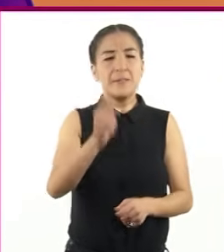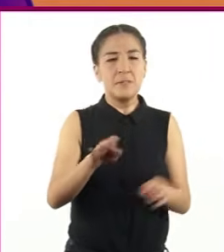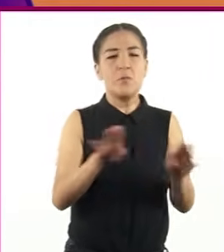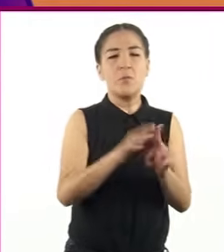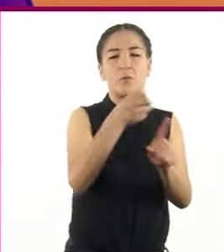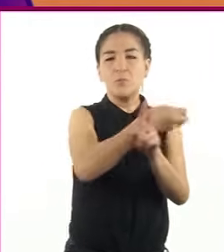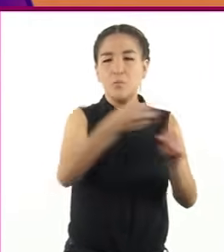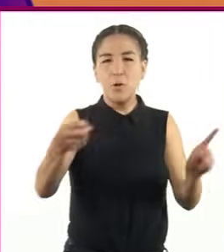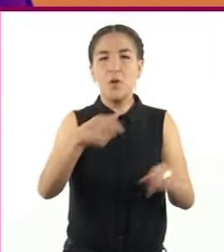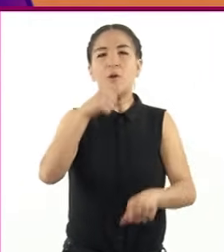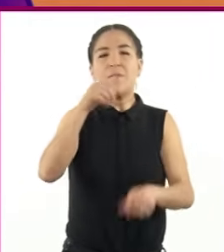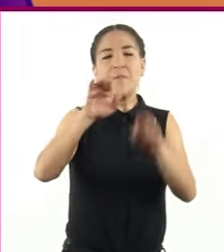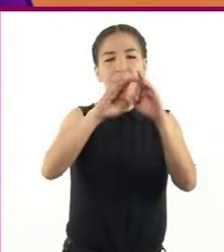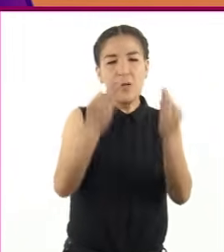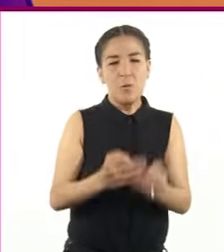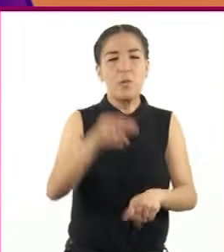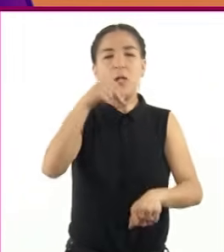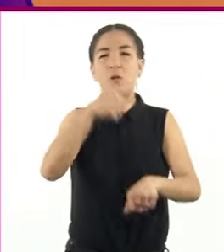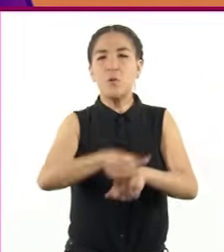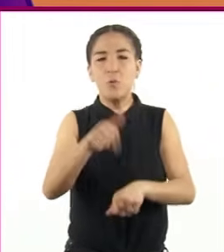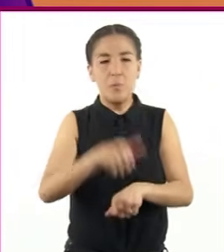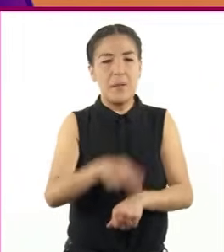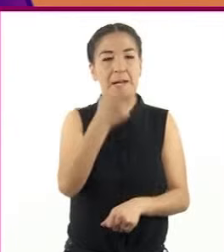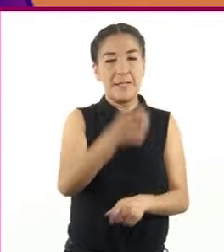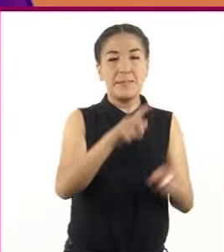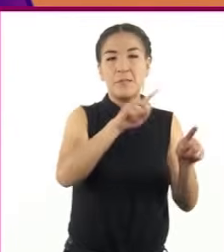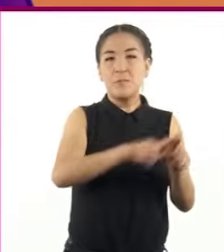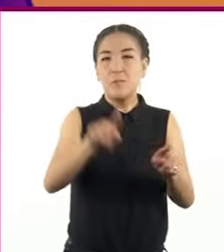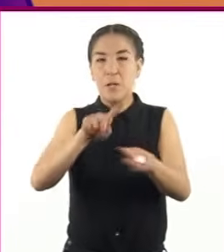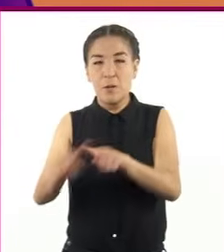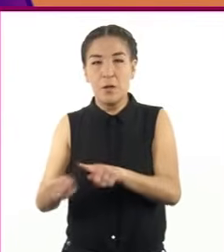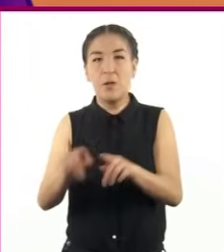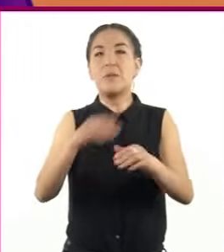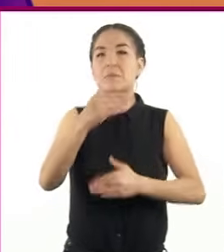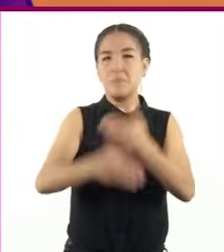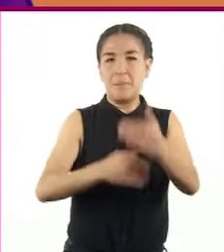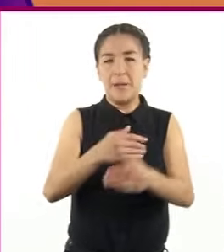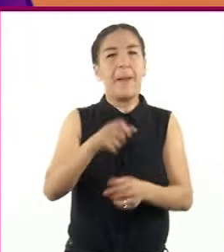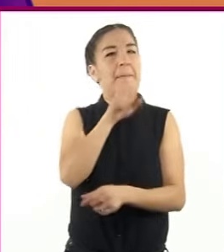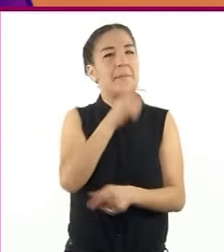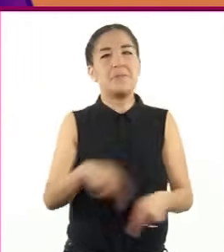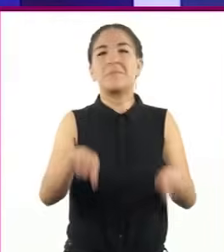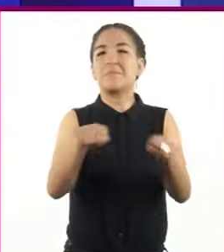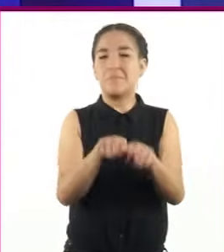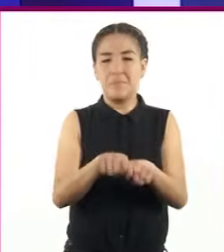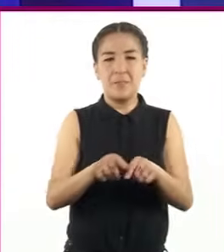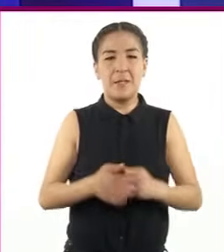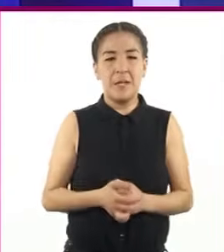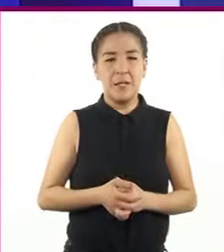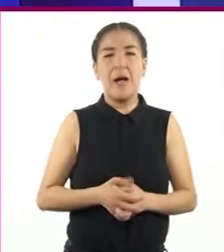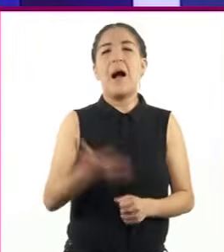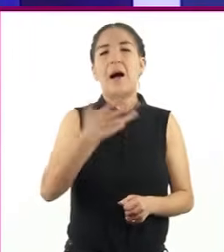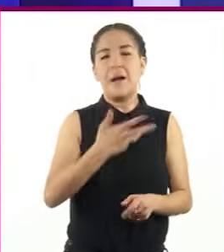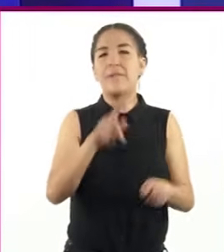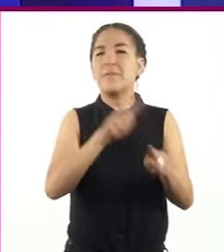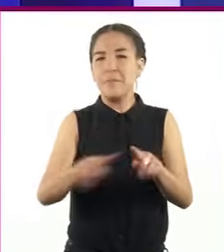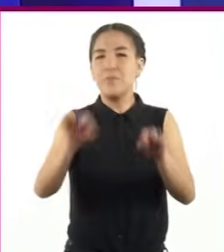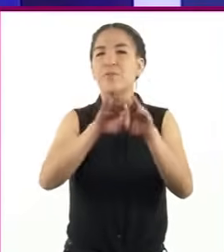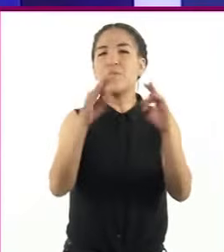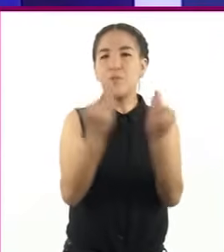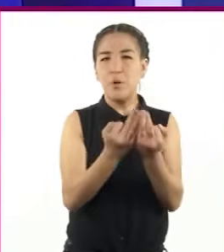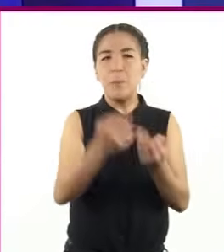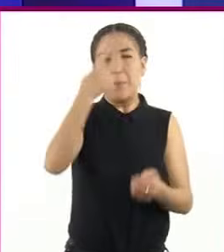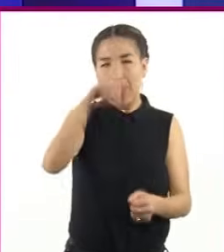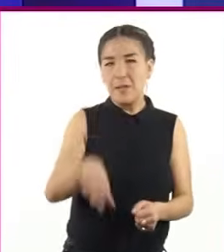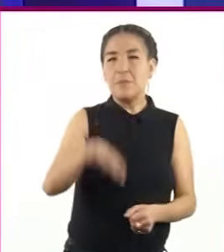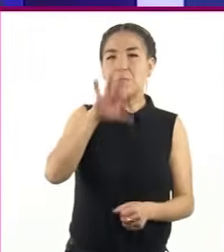o números, en la cual la diferencia entre dos términos consecutivos es constante. Existen diversas formas de encontrar